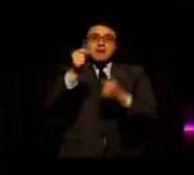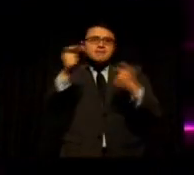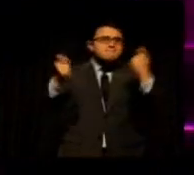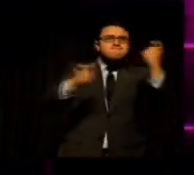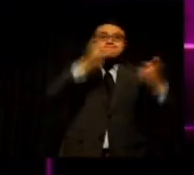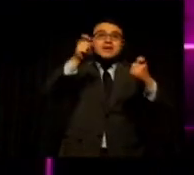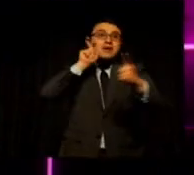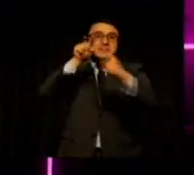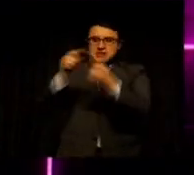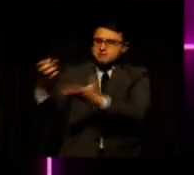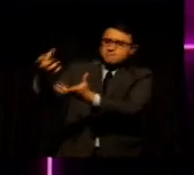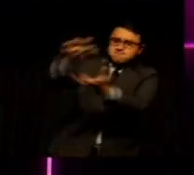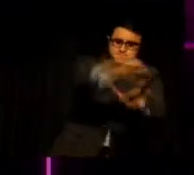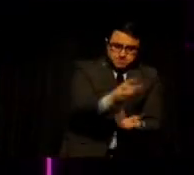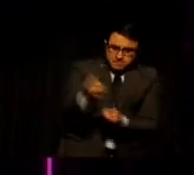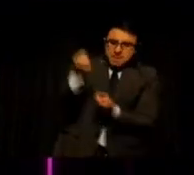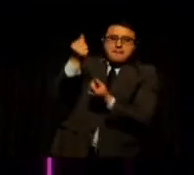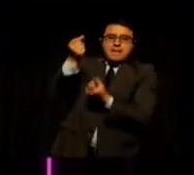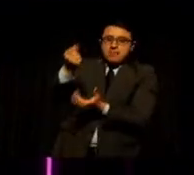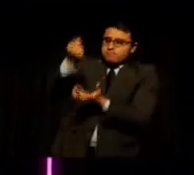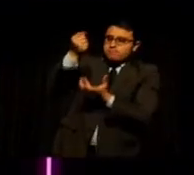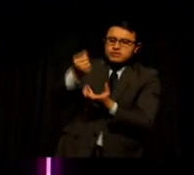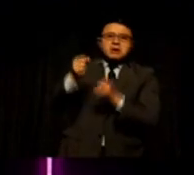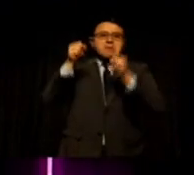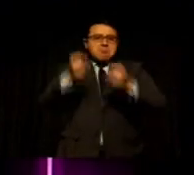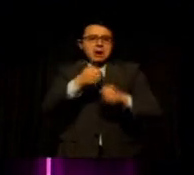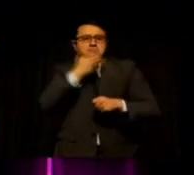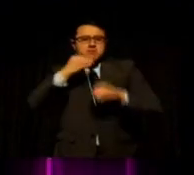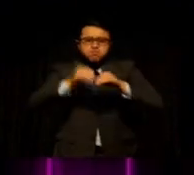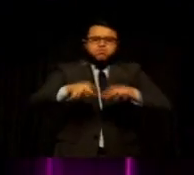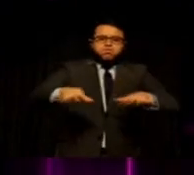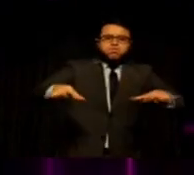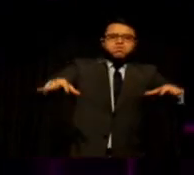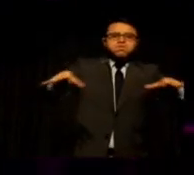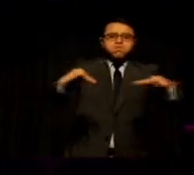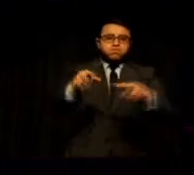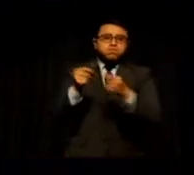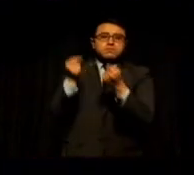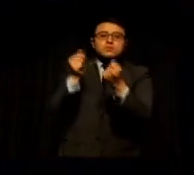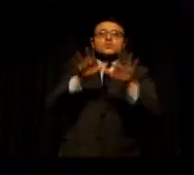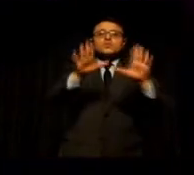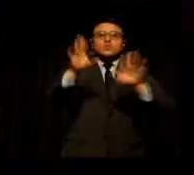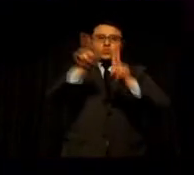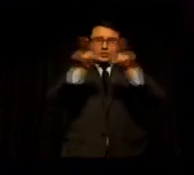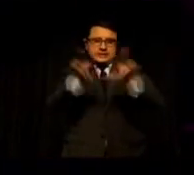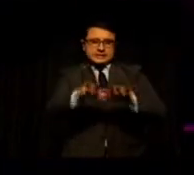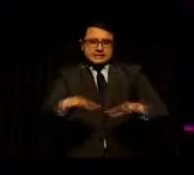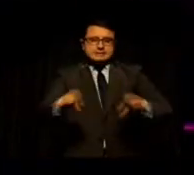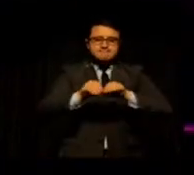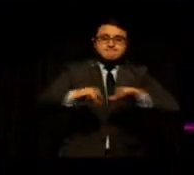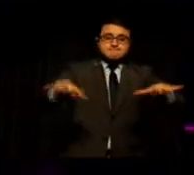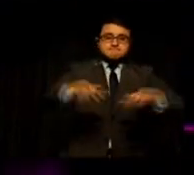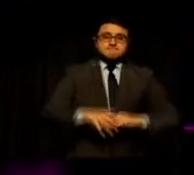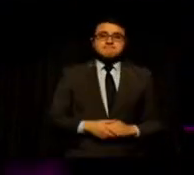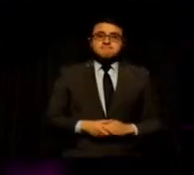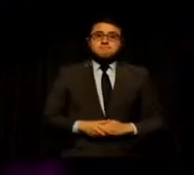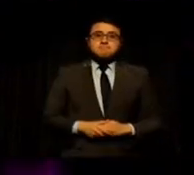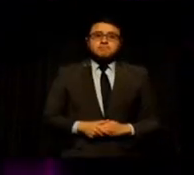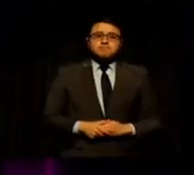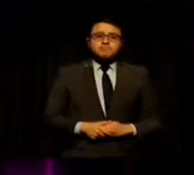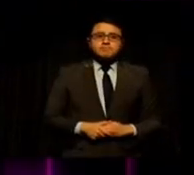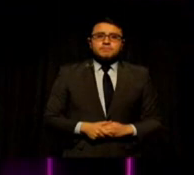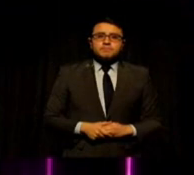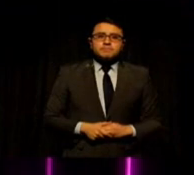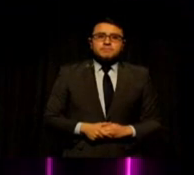inversiones en cobertura y en calidad tecnológica pero adicionalmente dijimos para tener